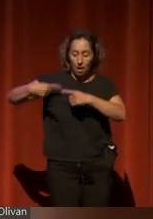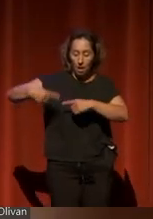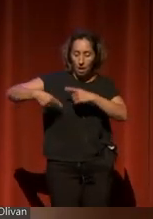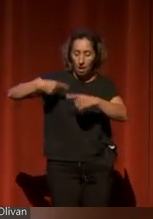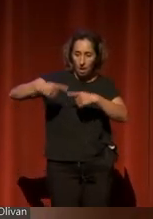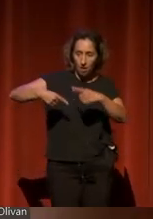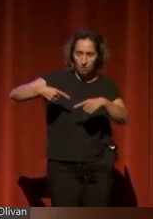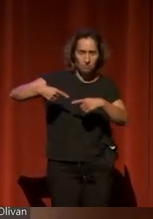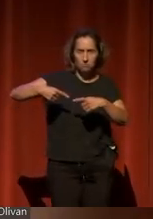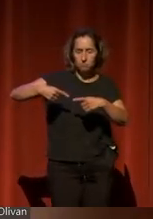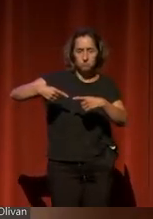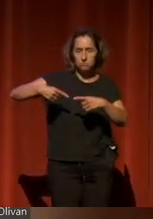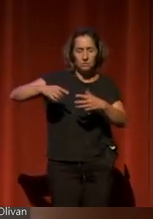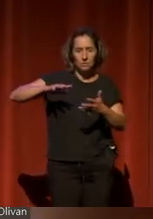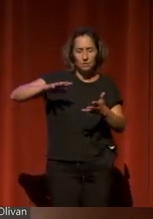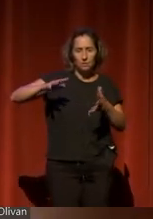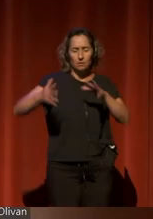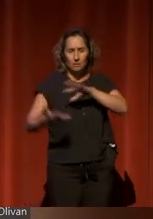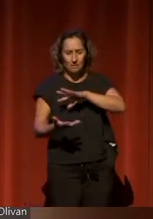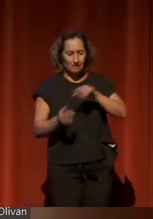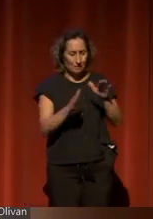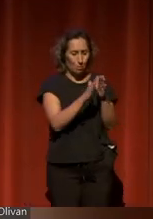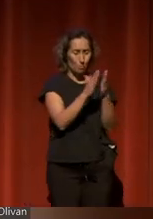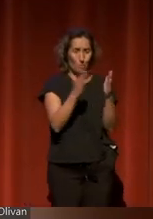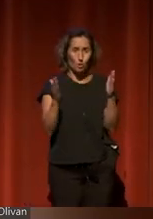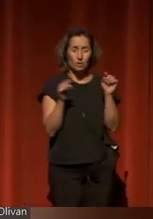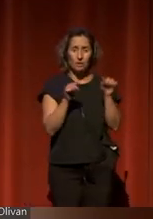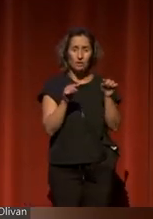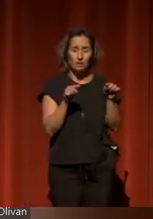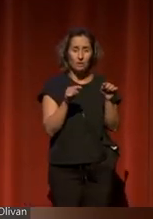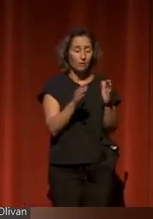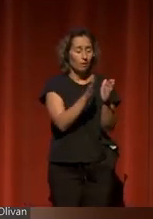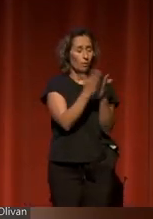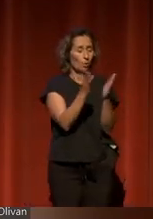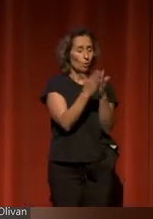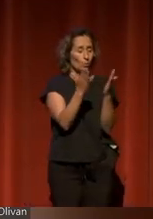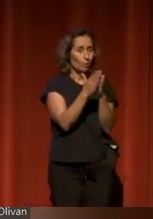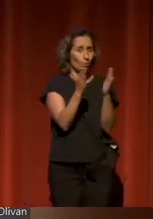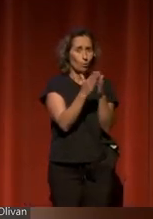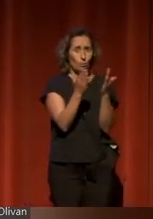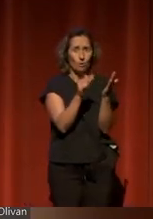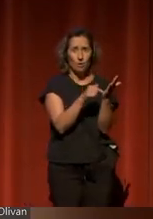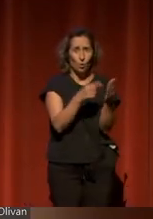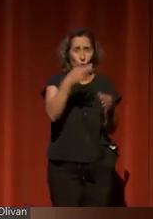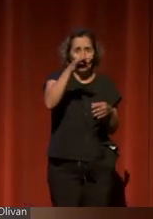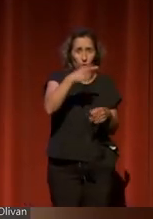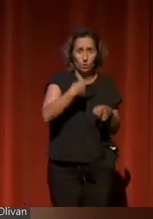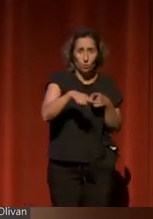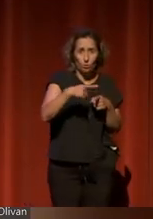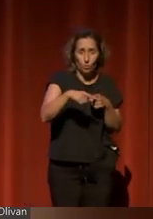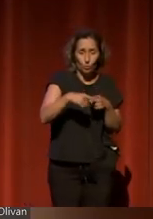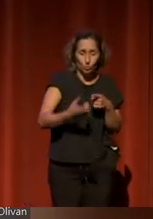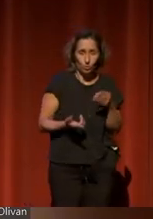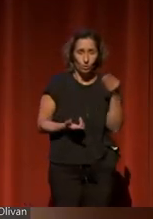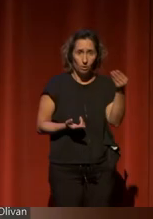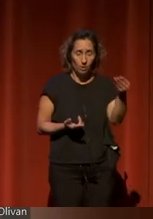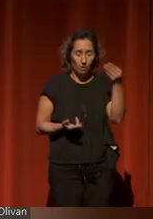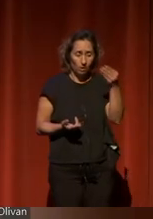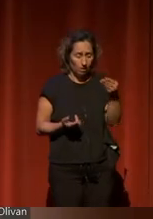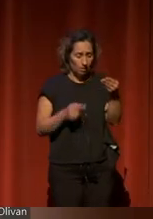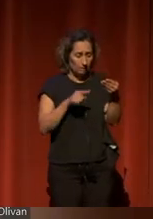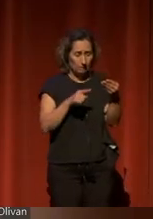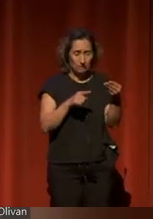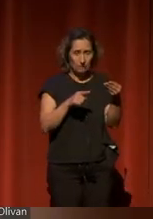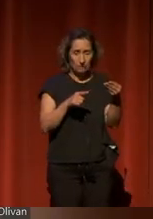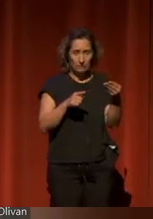valor fundamental de de las bibliotecas que era el el libro como producto eh Y entonces eso nos está obligando